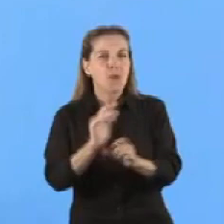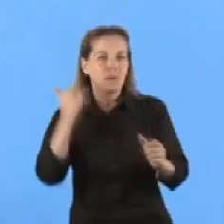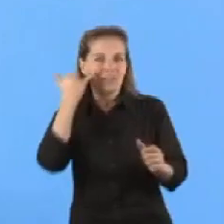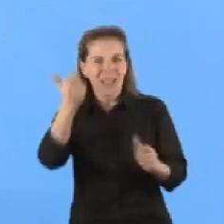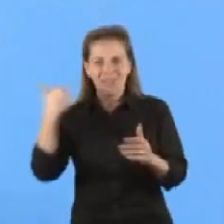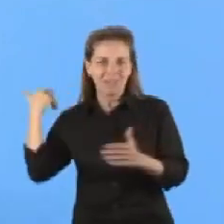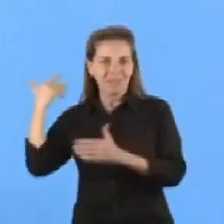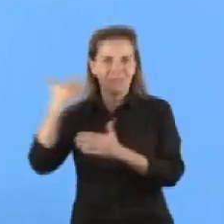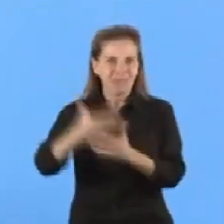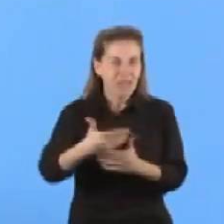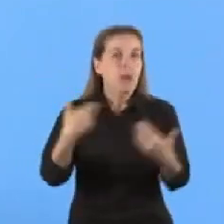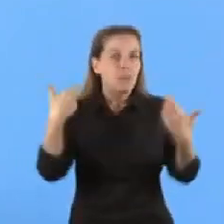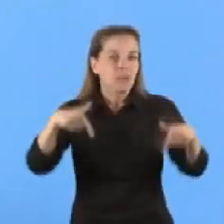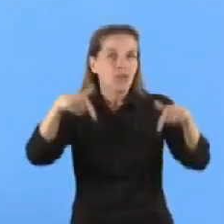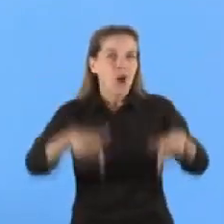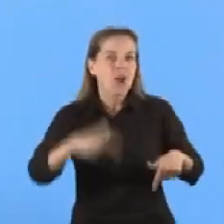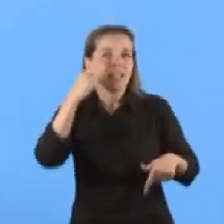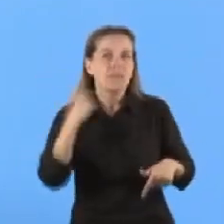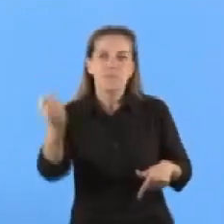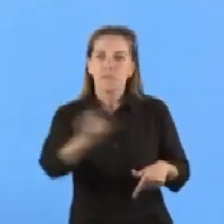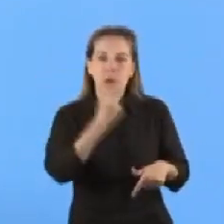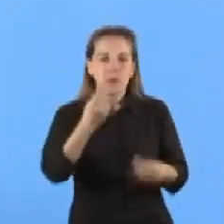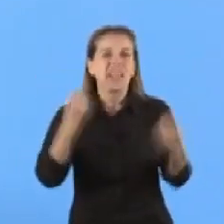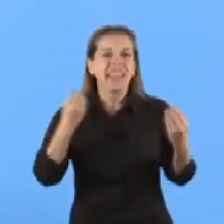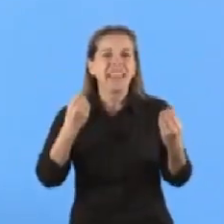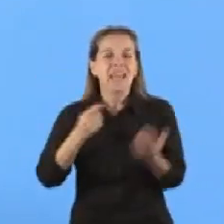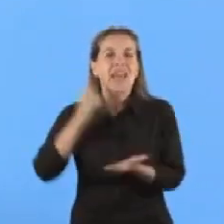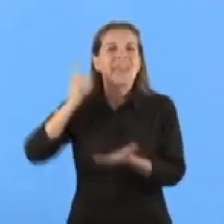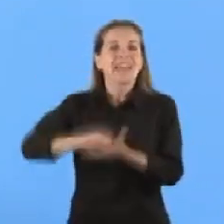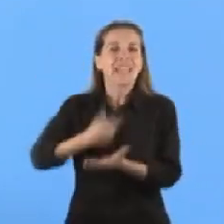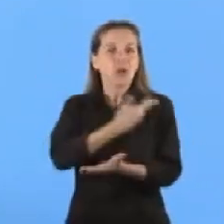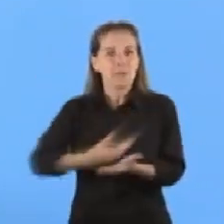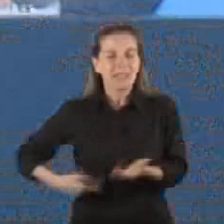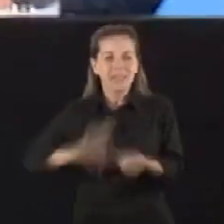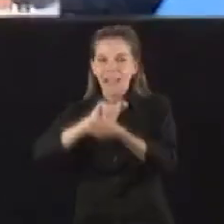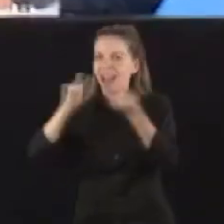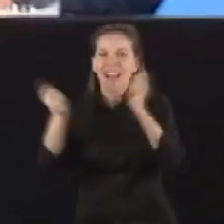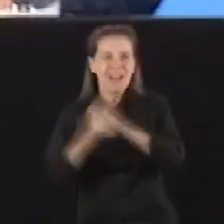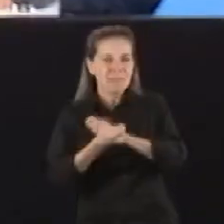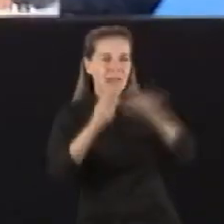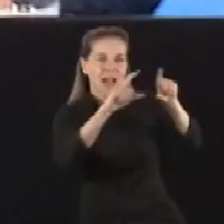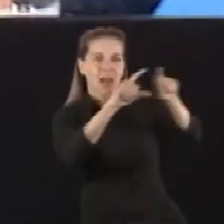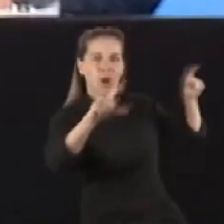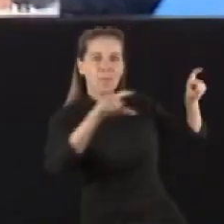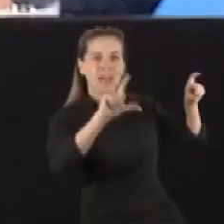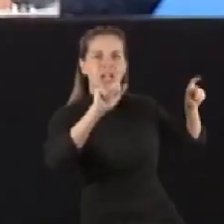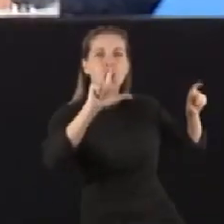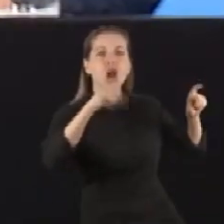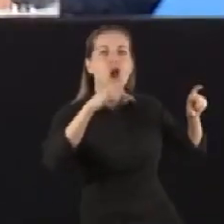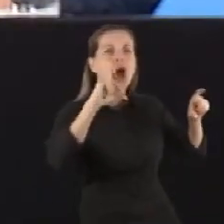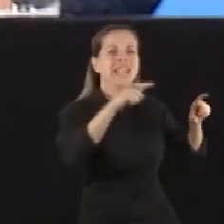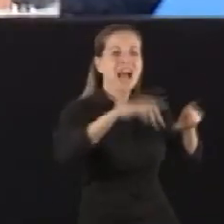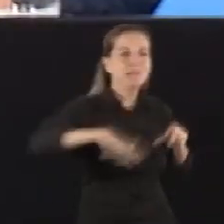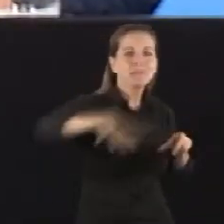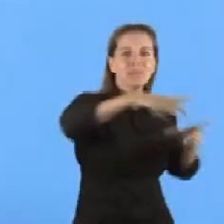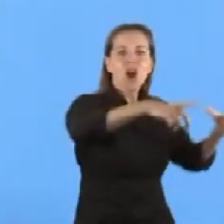es tan importante este día, un decreto presidencial que le cambia el nombre de colonia a comunidad y el inicio ya después de un